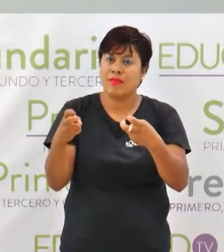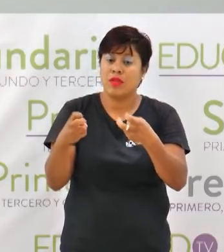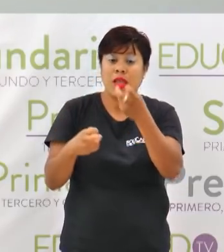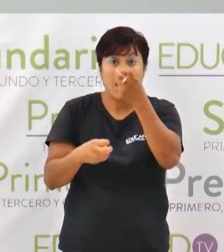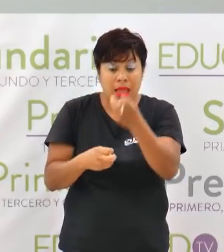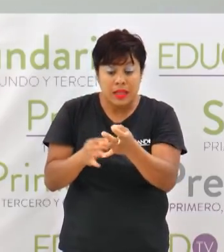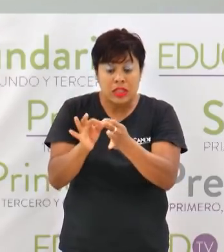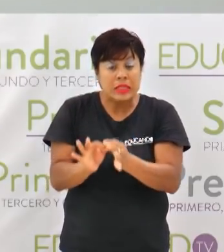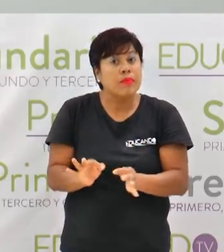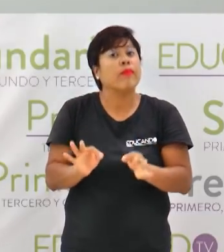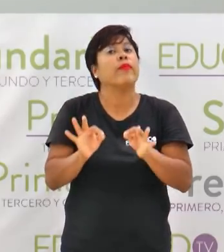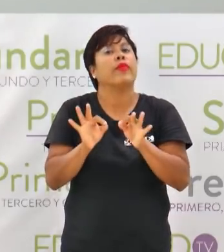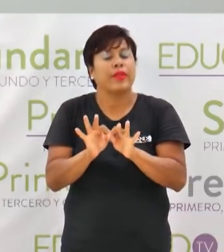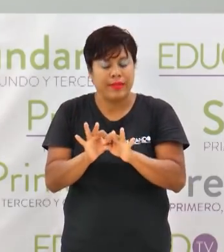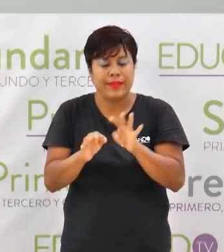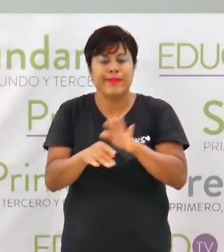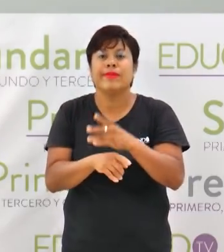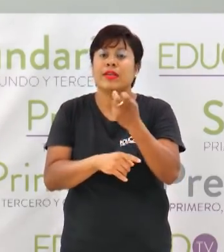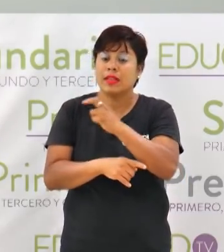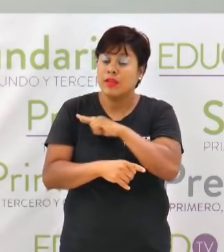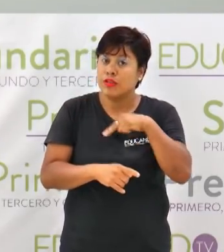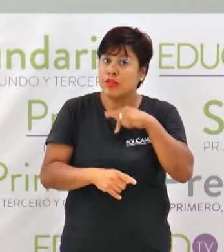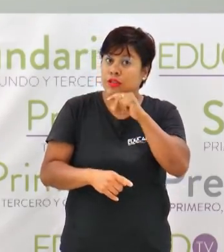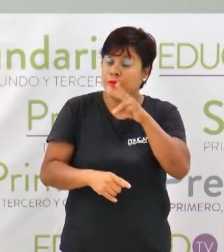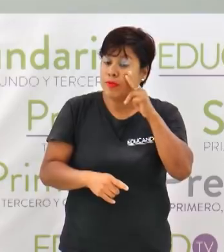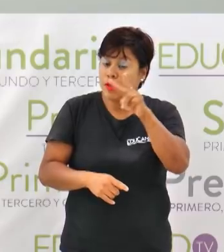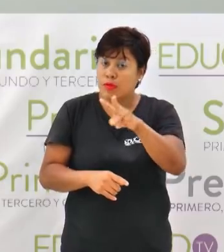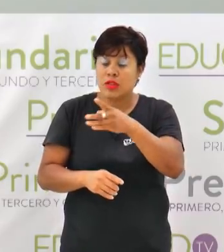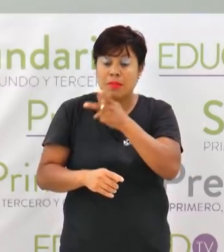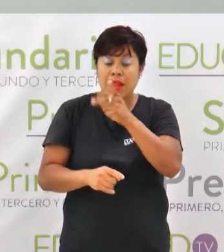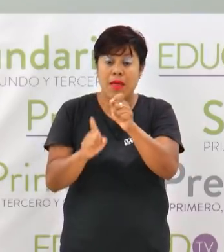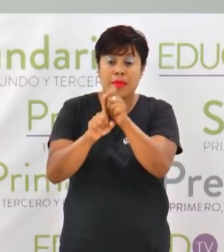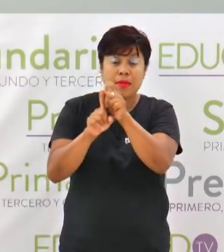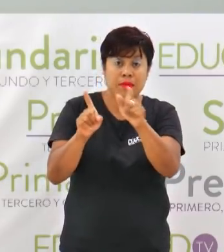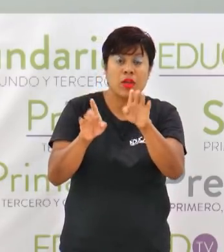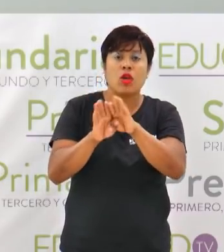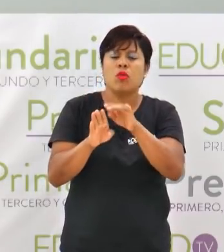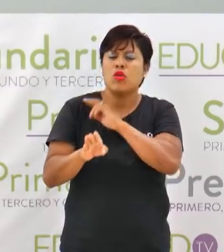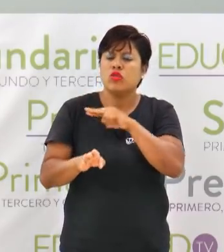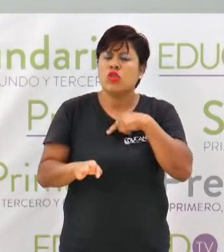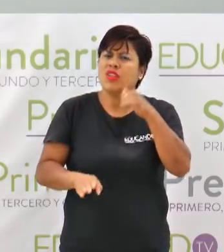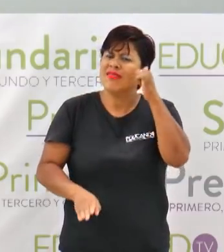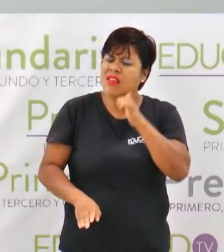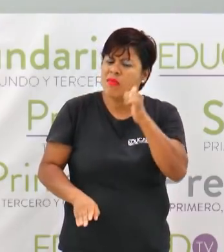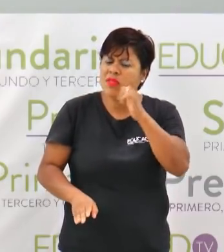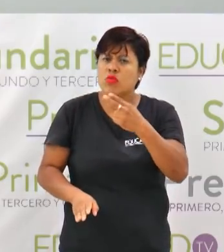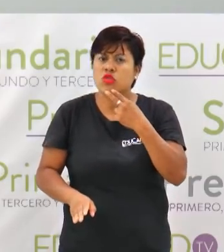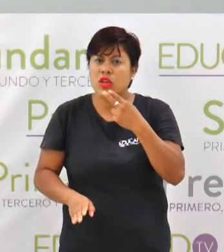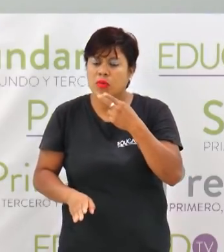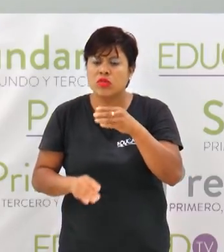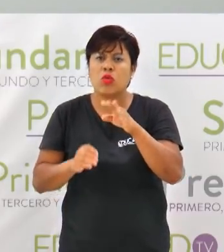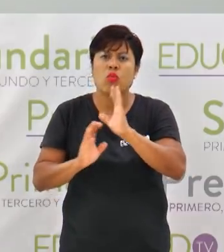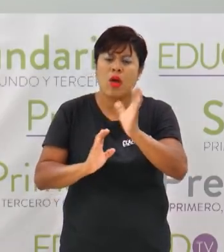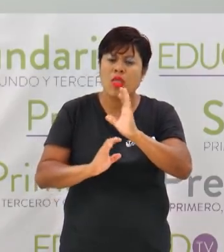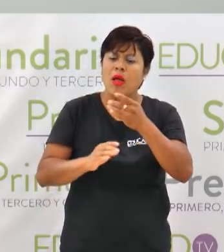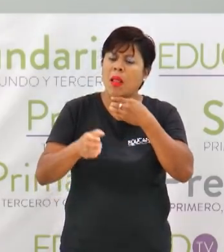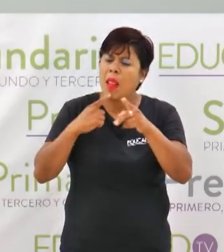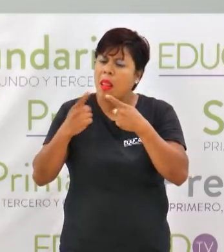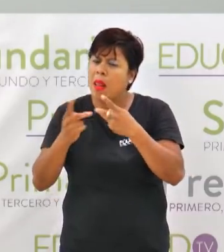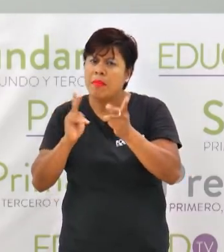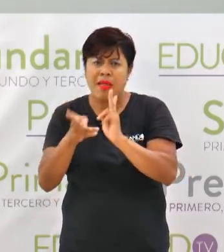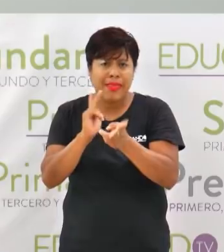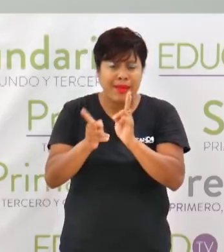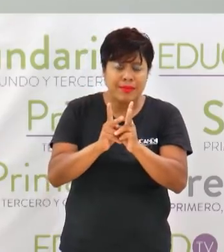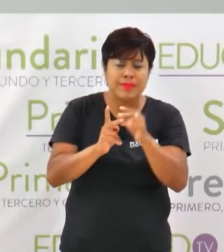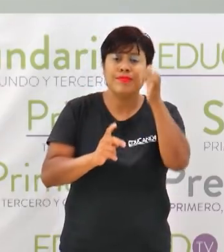Muy importante esta parte porque también nos dimos cuenta que algunas frases que utilizamos convencionalmente en una conversación